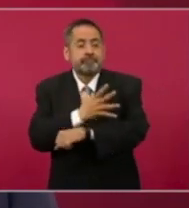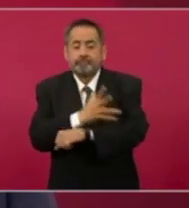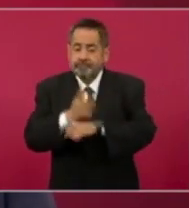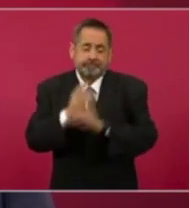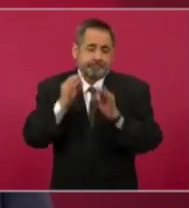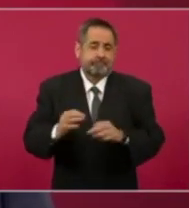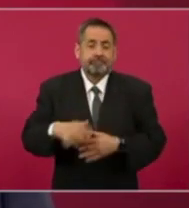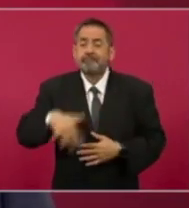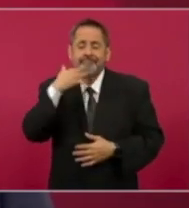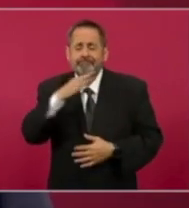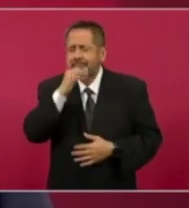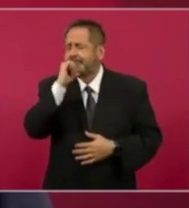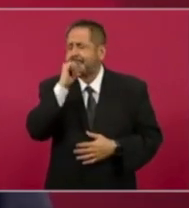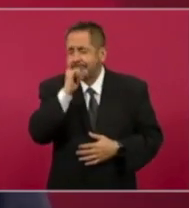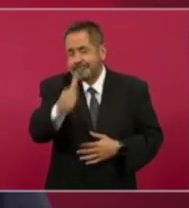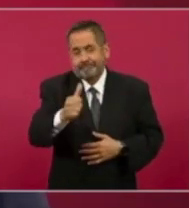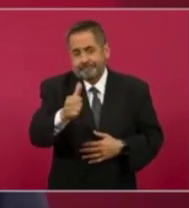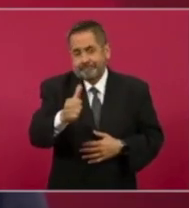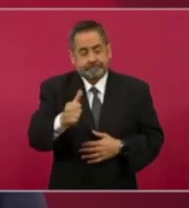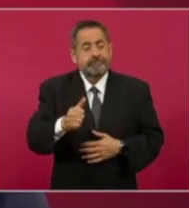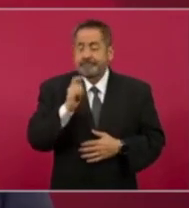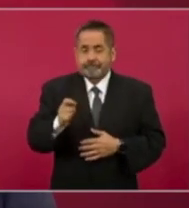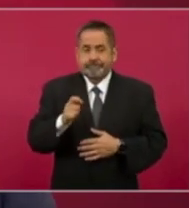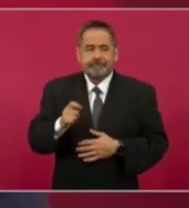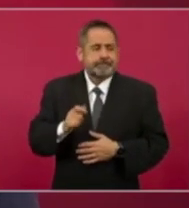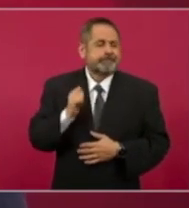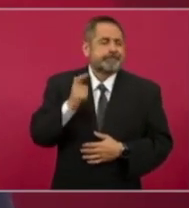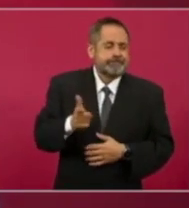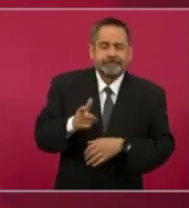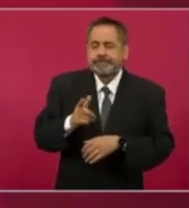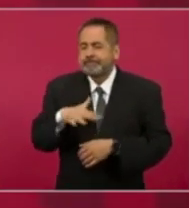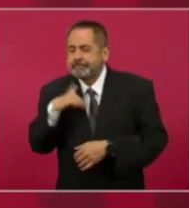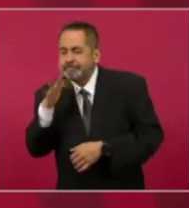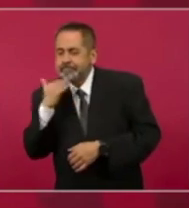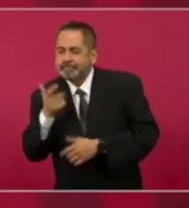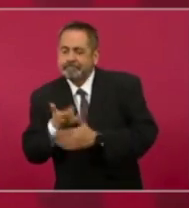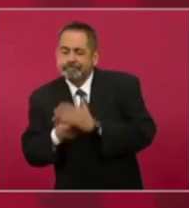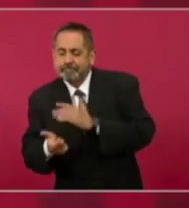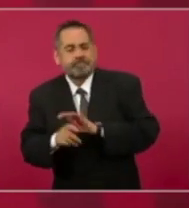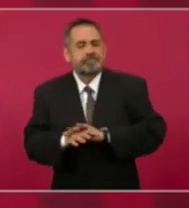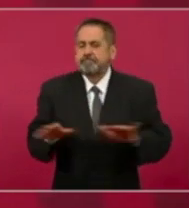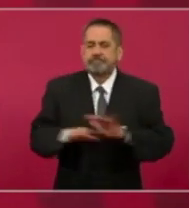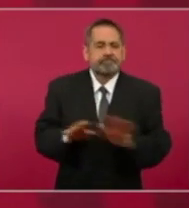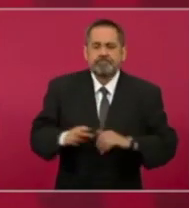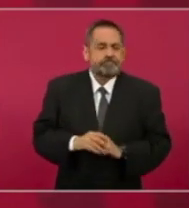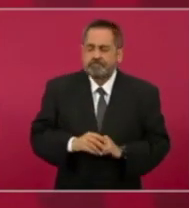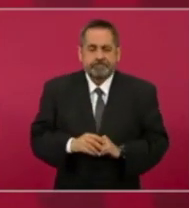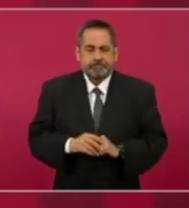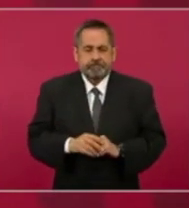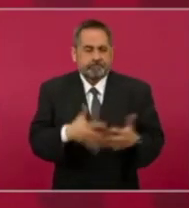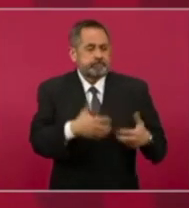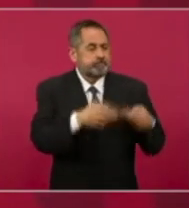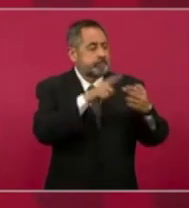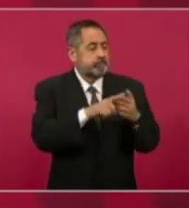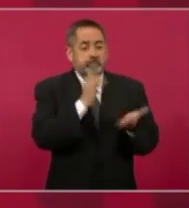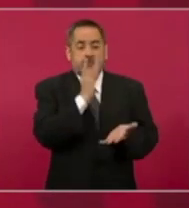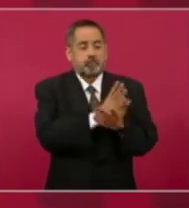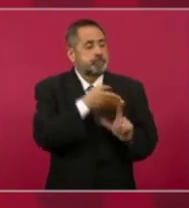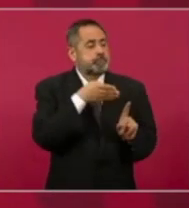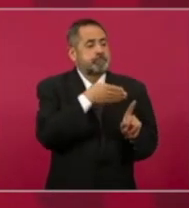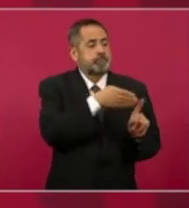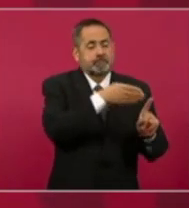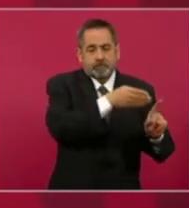no se permite que haya empresarios favoritos.